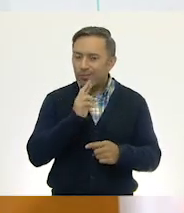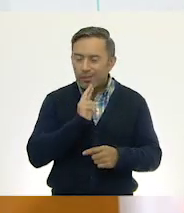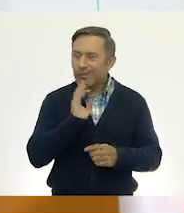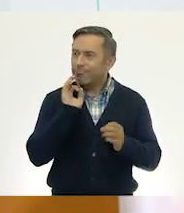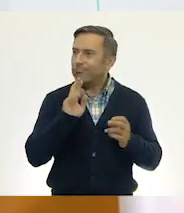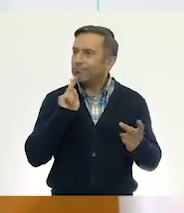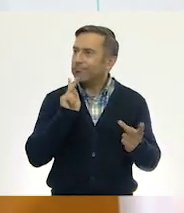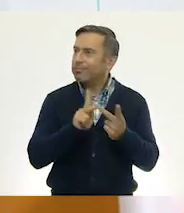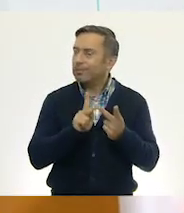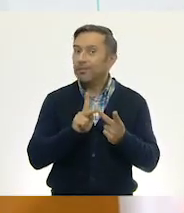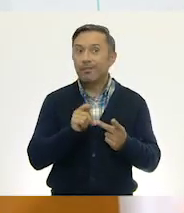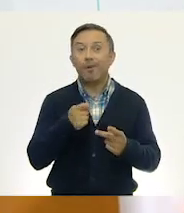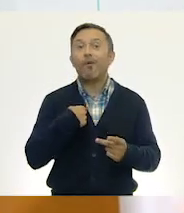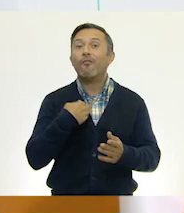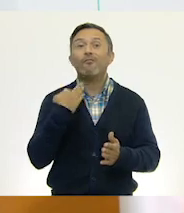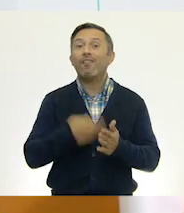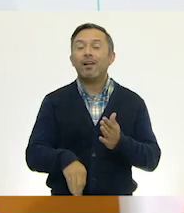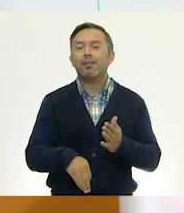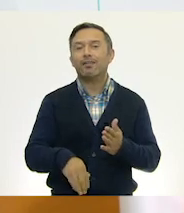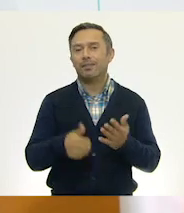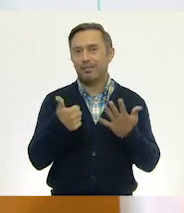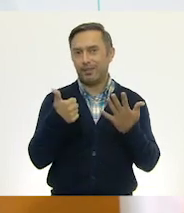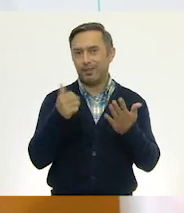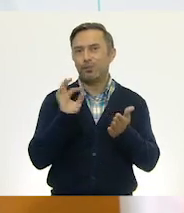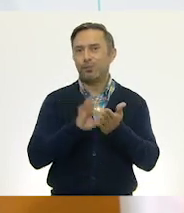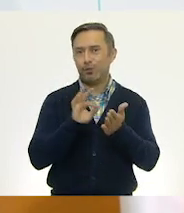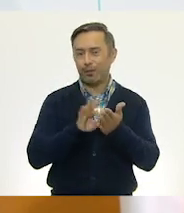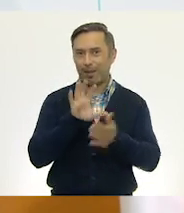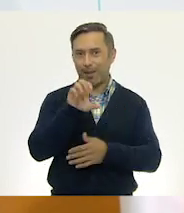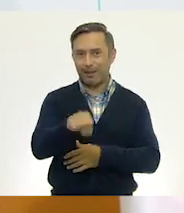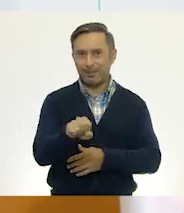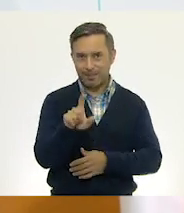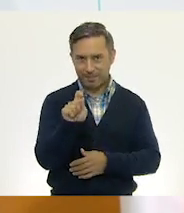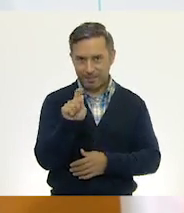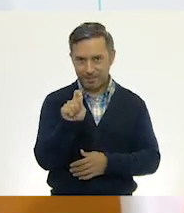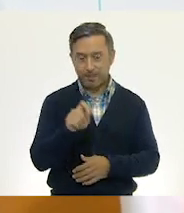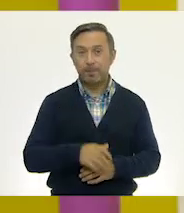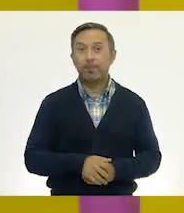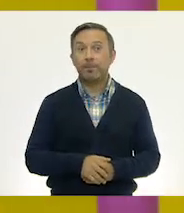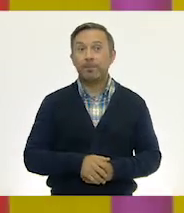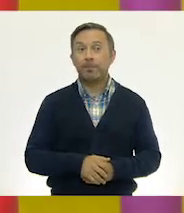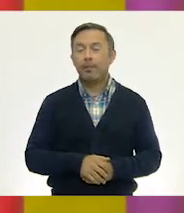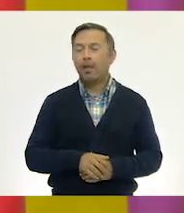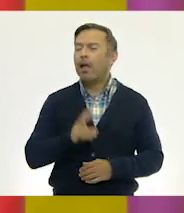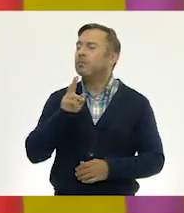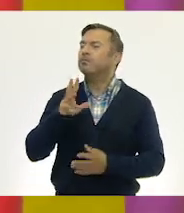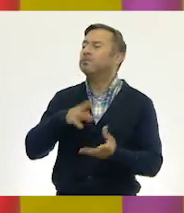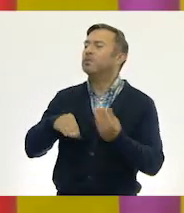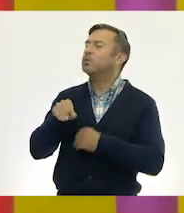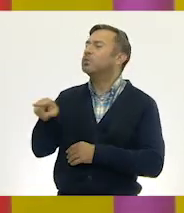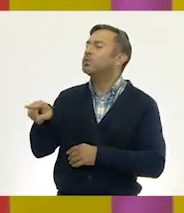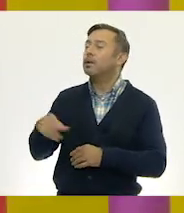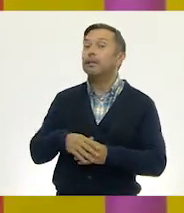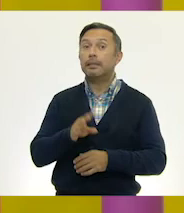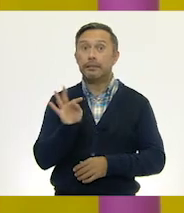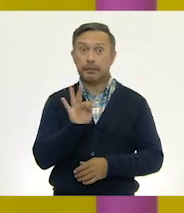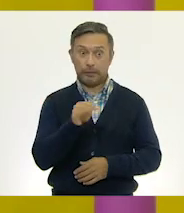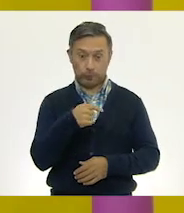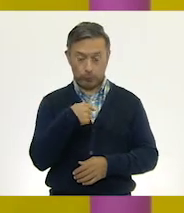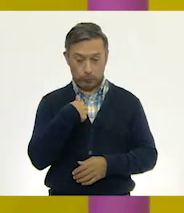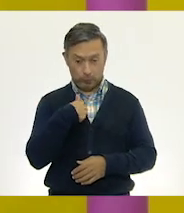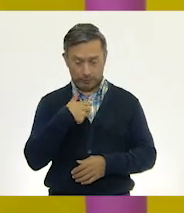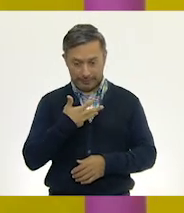entonces 6 puntos. Muy bien. En tu caso. Y si yo tengo 17, entonces ¿cuántos me